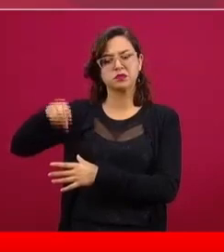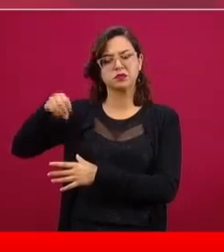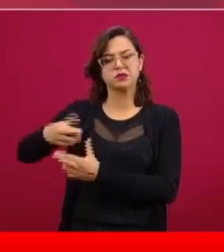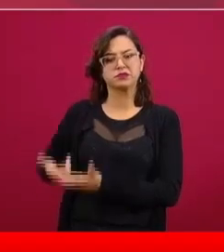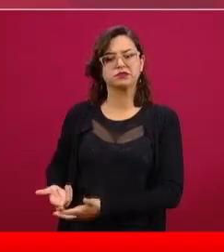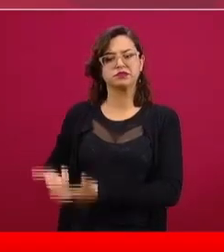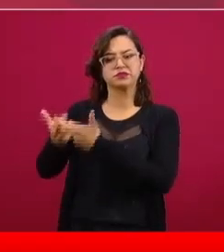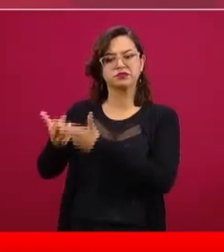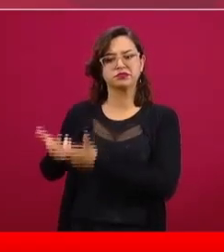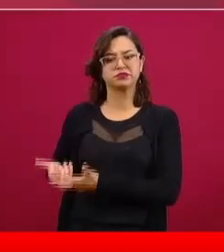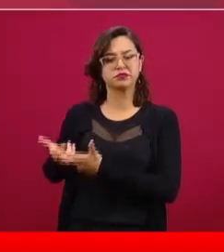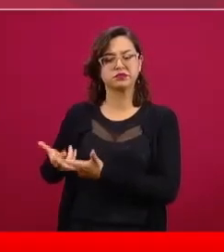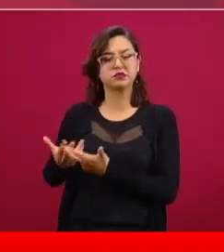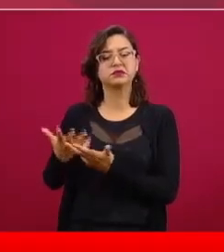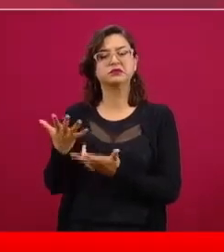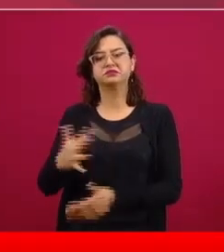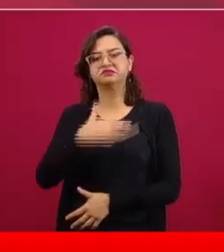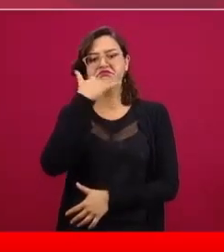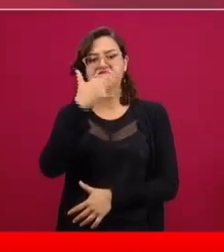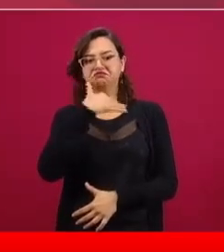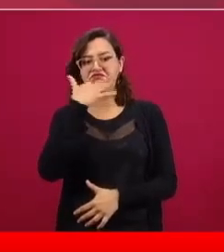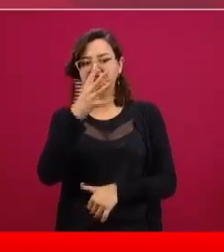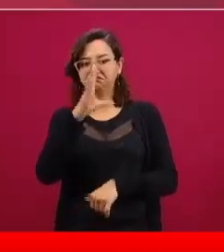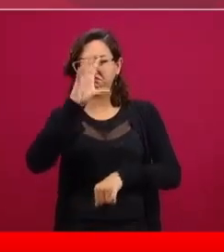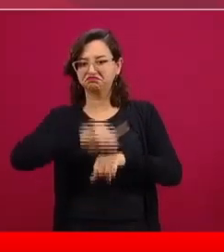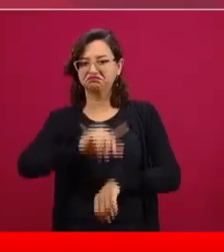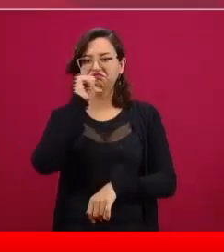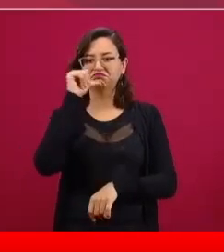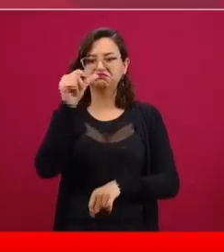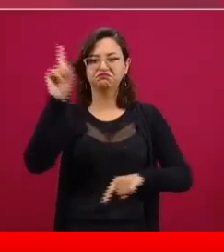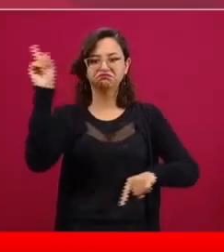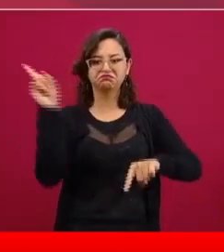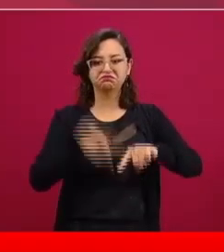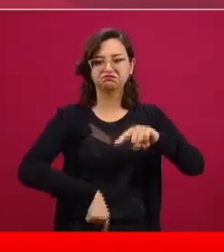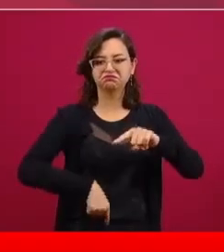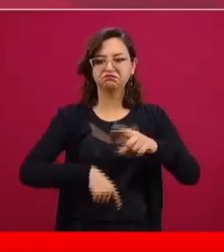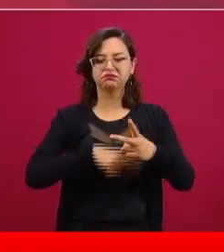por no permitir la corrupción y